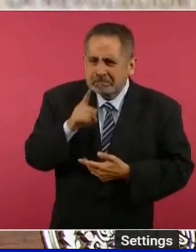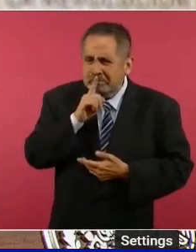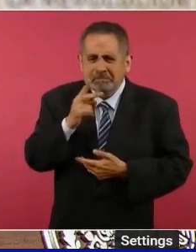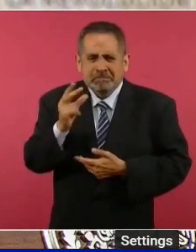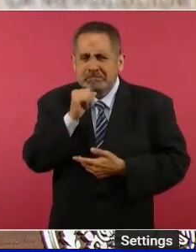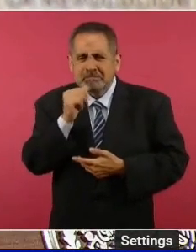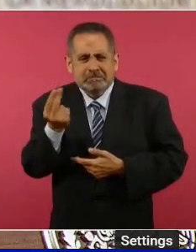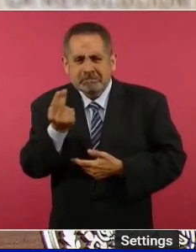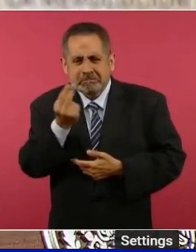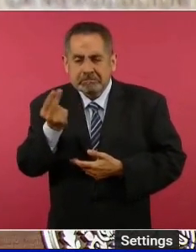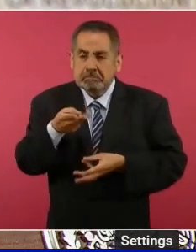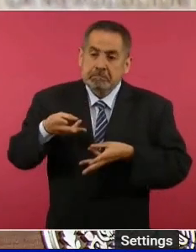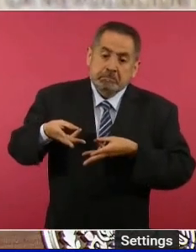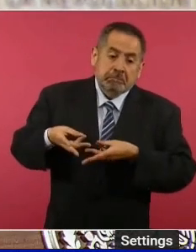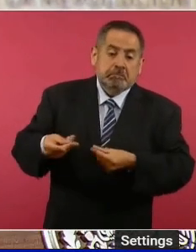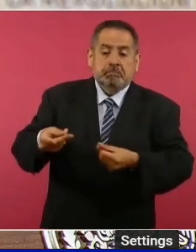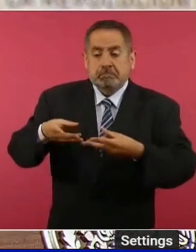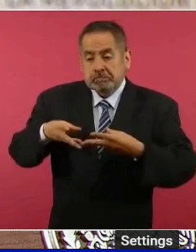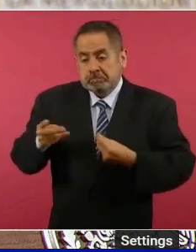innecesarios,